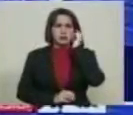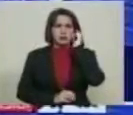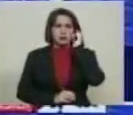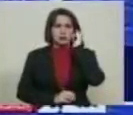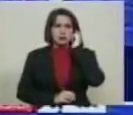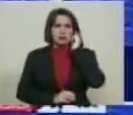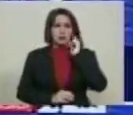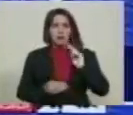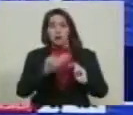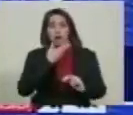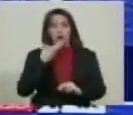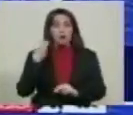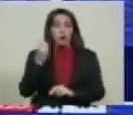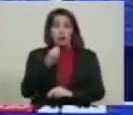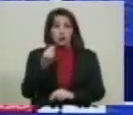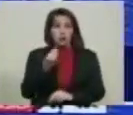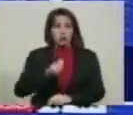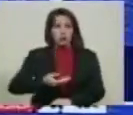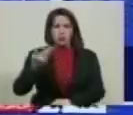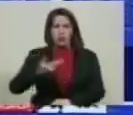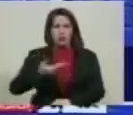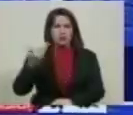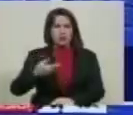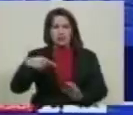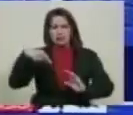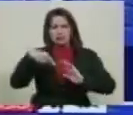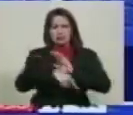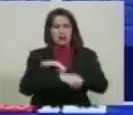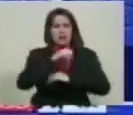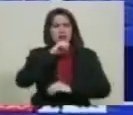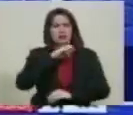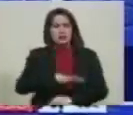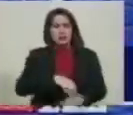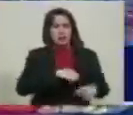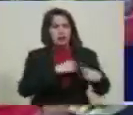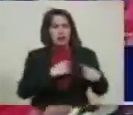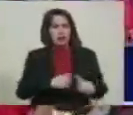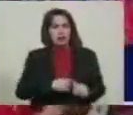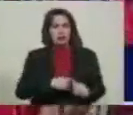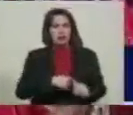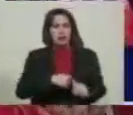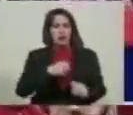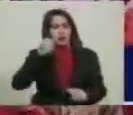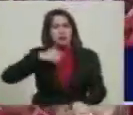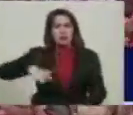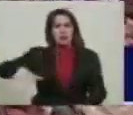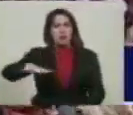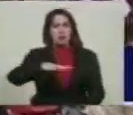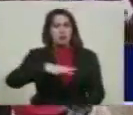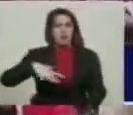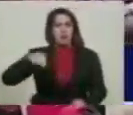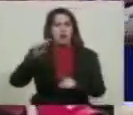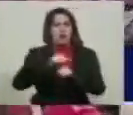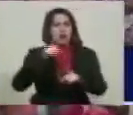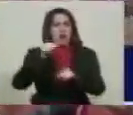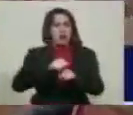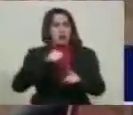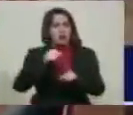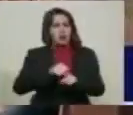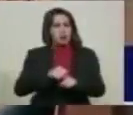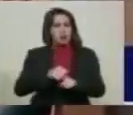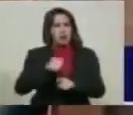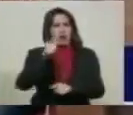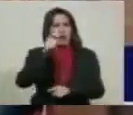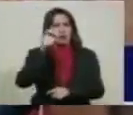sembrado profundamente en las catacumbas del pueblo, en el corazón del pueblo, en las luchas diarias de la vida y